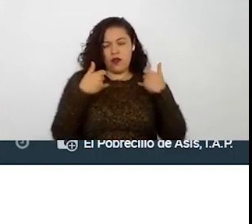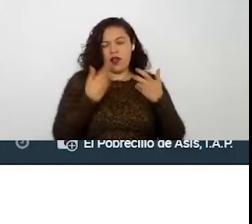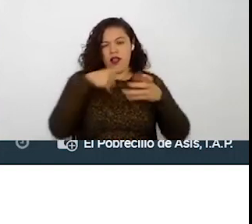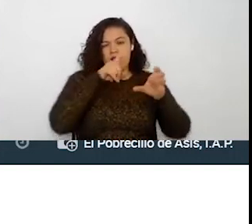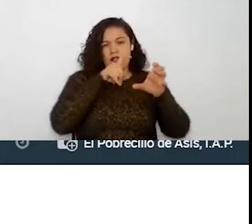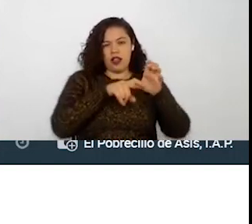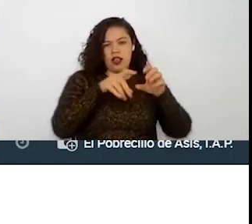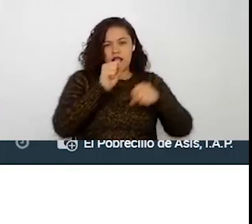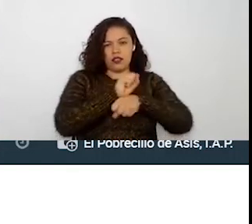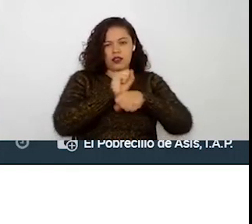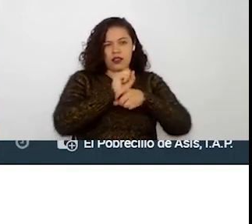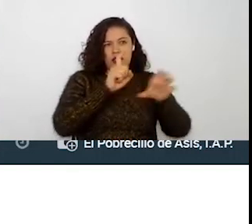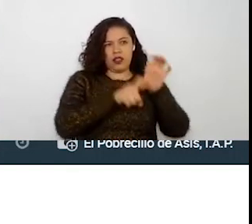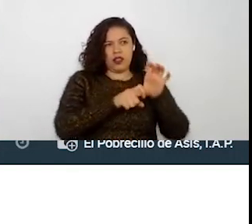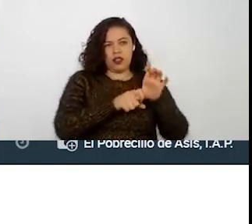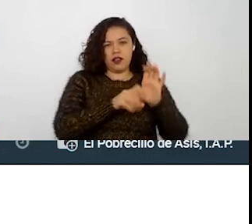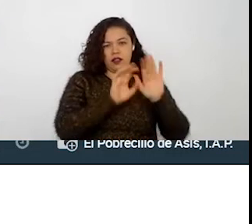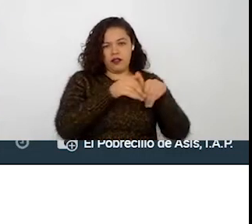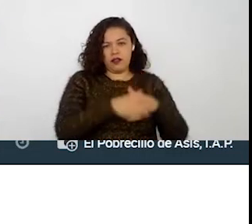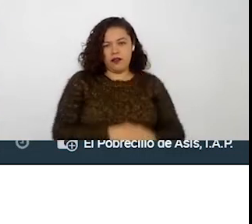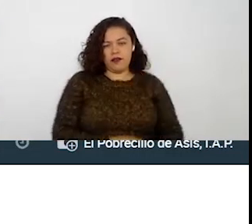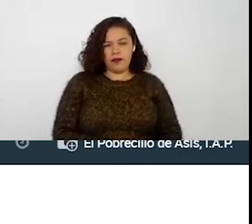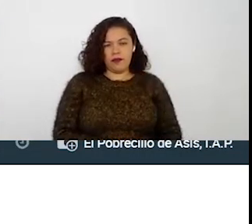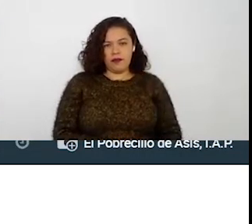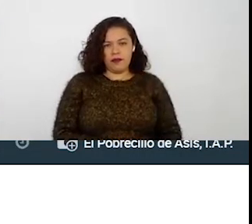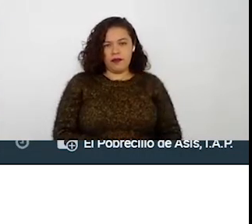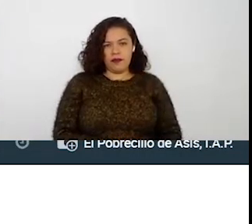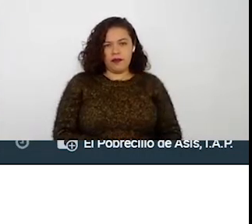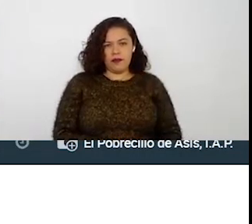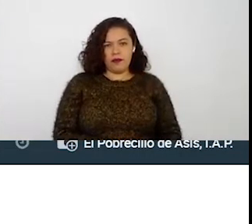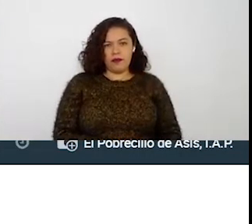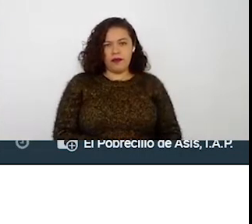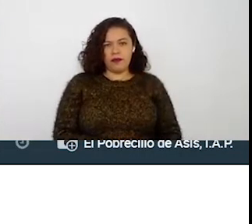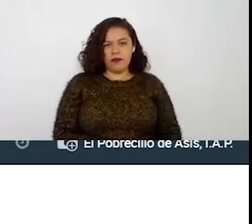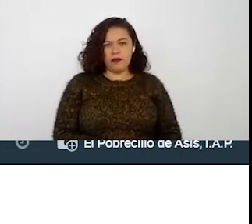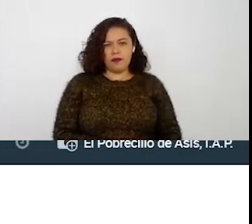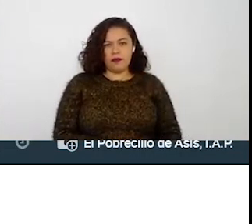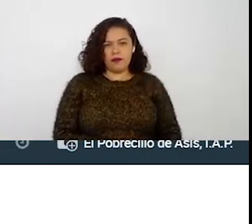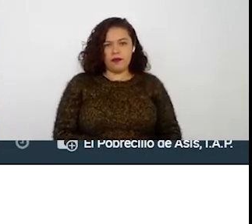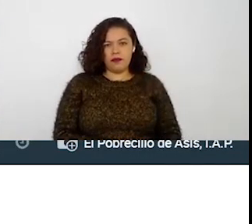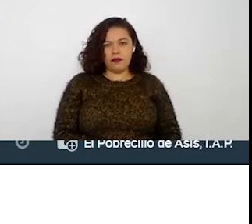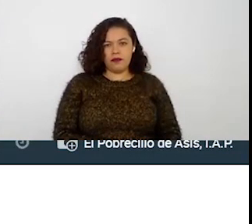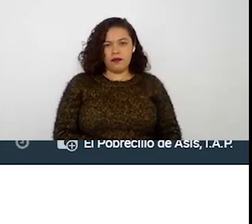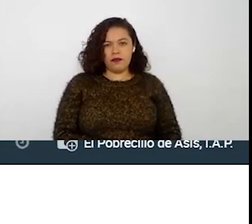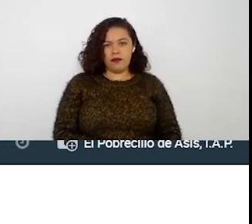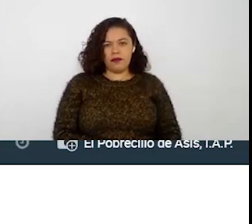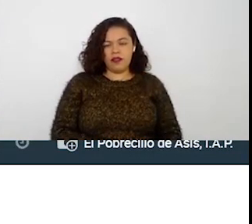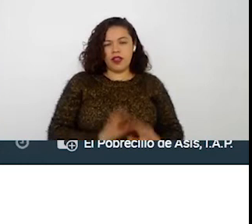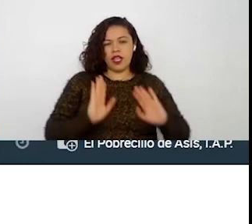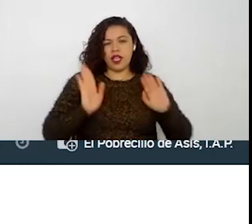en una secundaria específica verdad una vez que ya hemos hecho esta